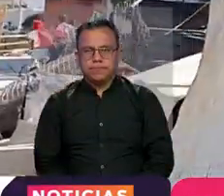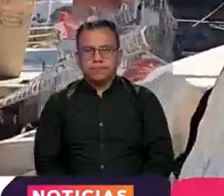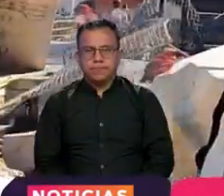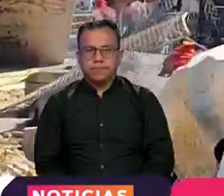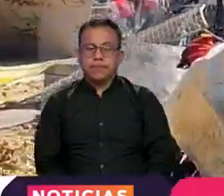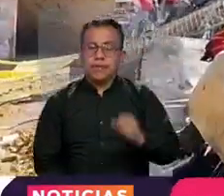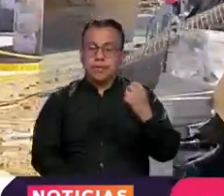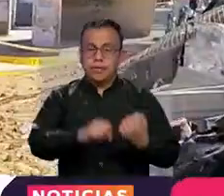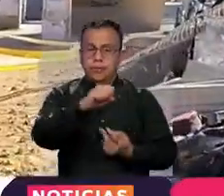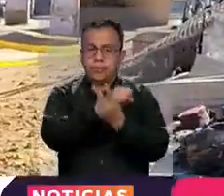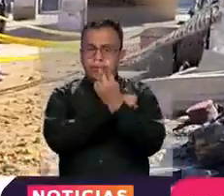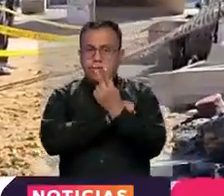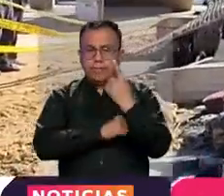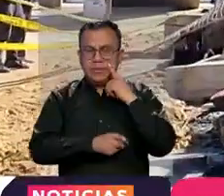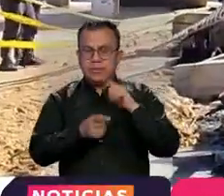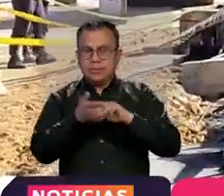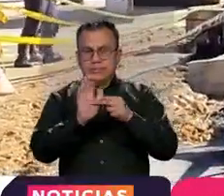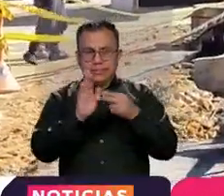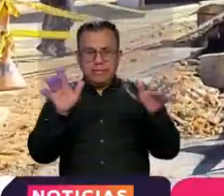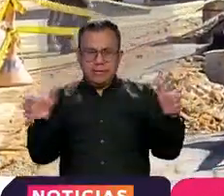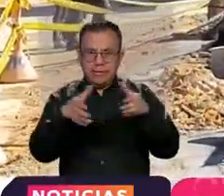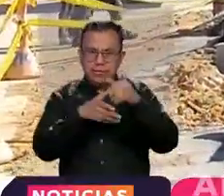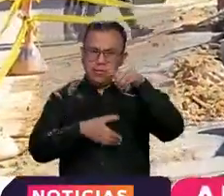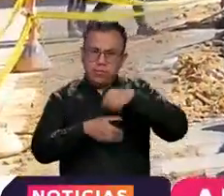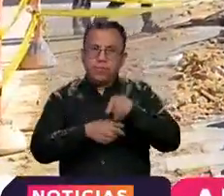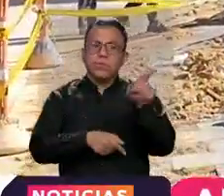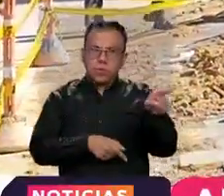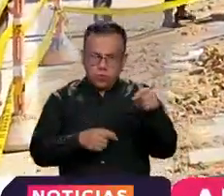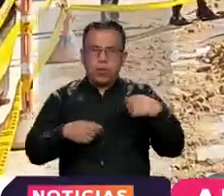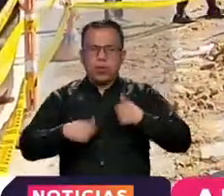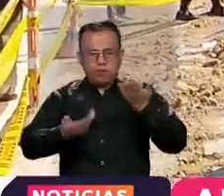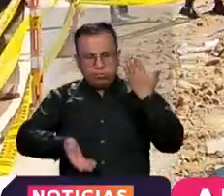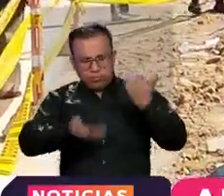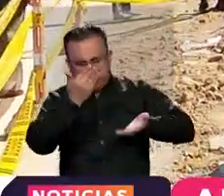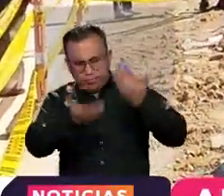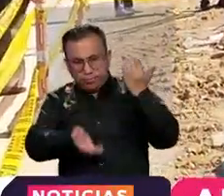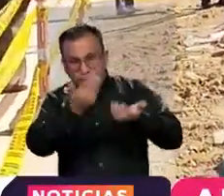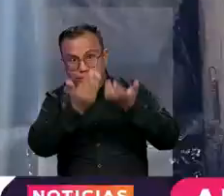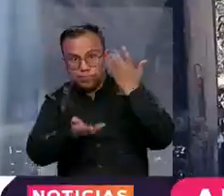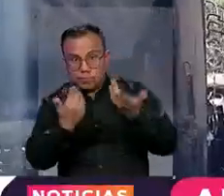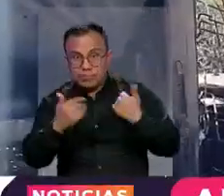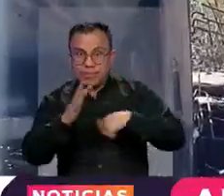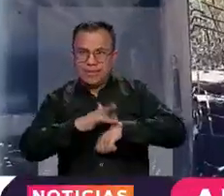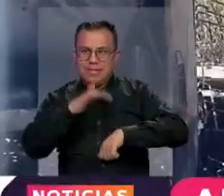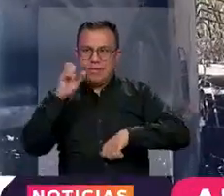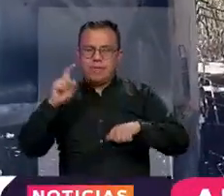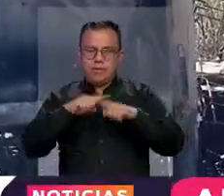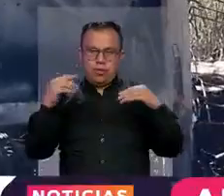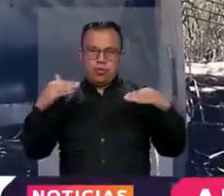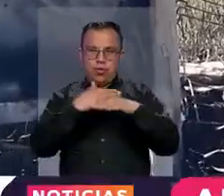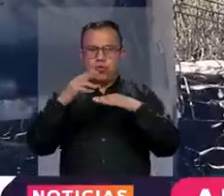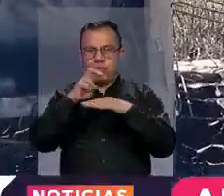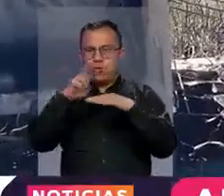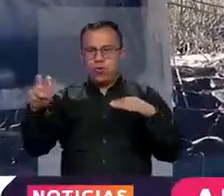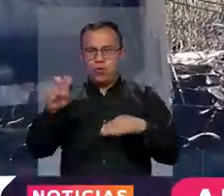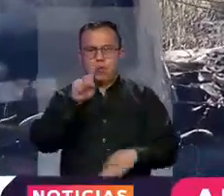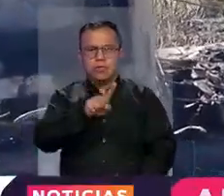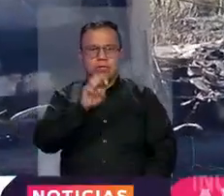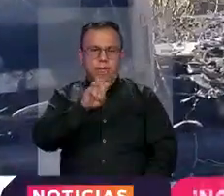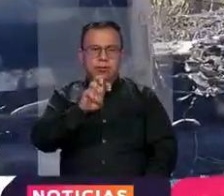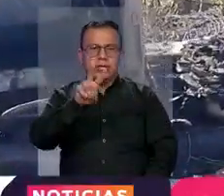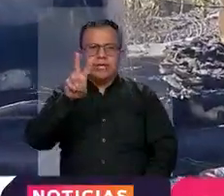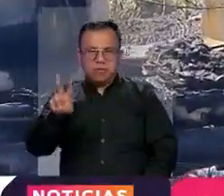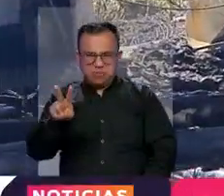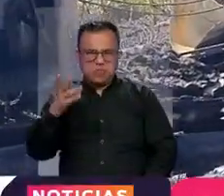Sobre las 2 de la mañana se presentó un incendio en una de las excavaciones mecánicas que se adelantan en la autopista norte con